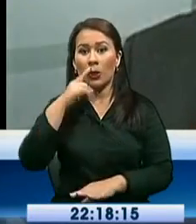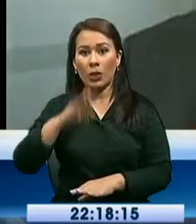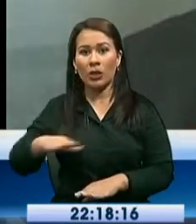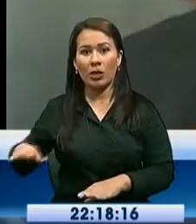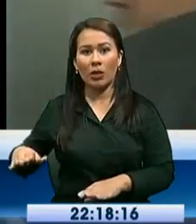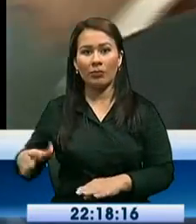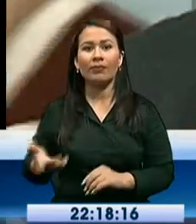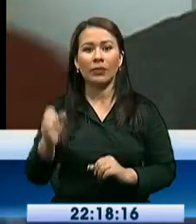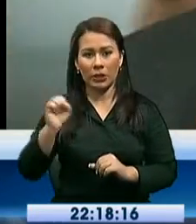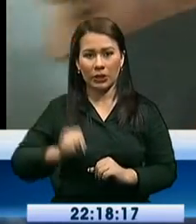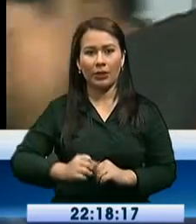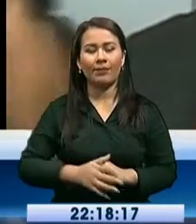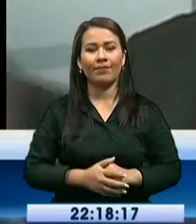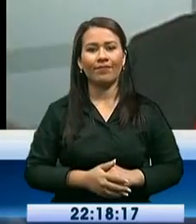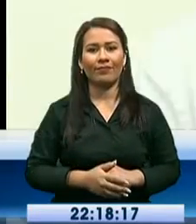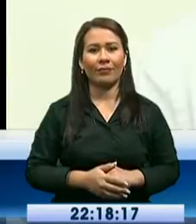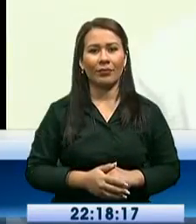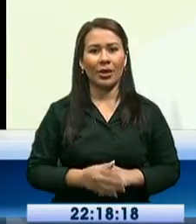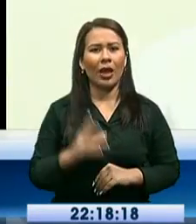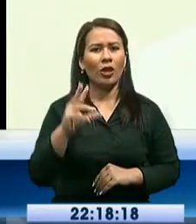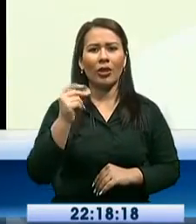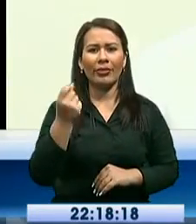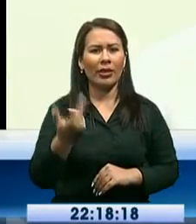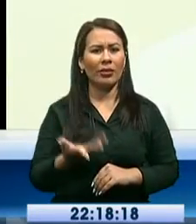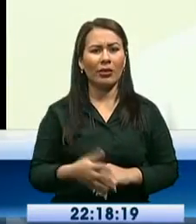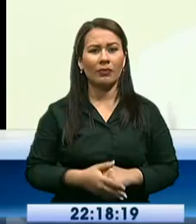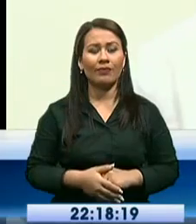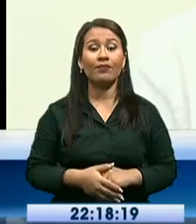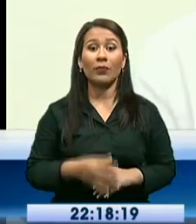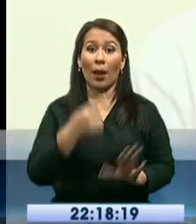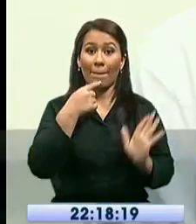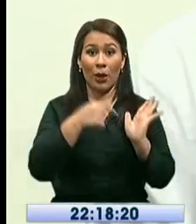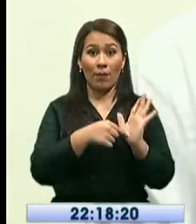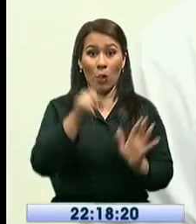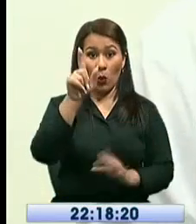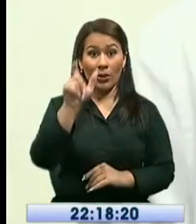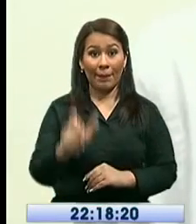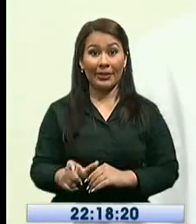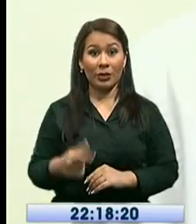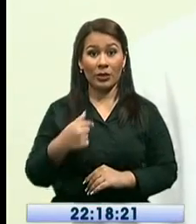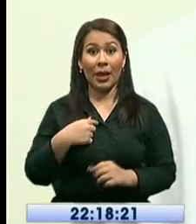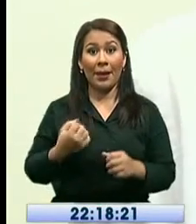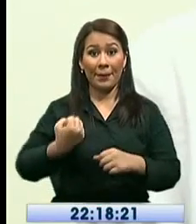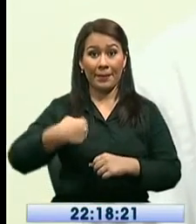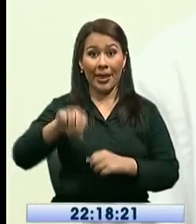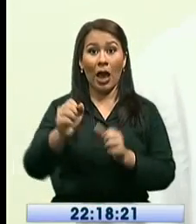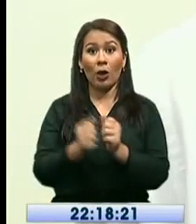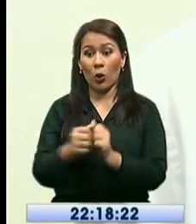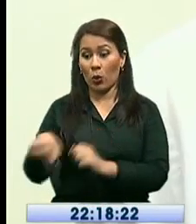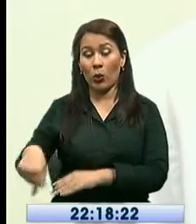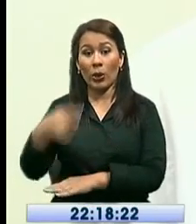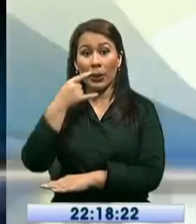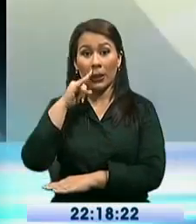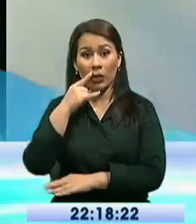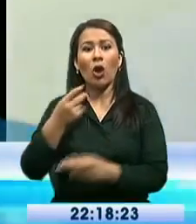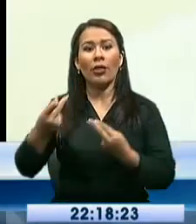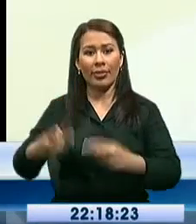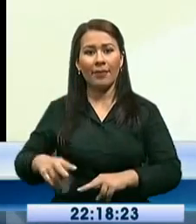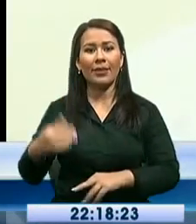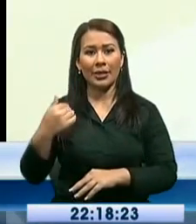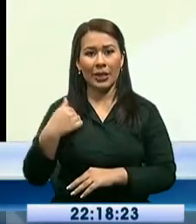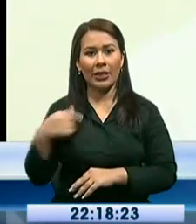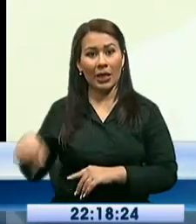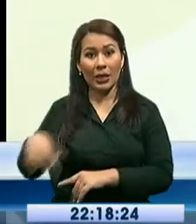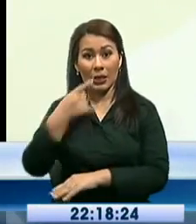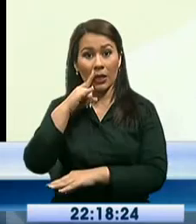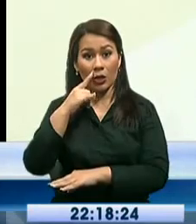contra una pared. Imposible de que entienda. Si esa persona viaja con un menor de edad, ese menor de edad también, o por ese menor